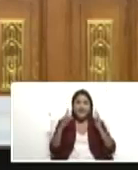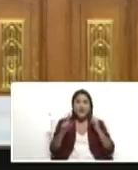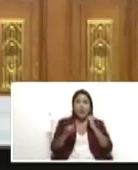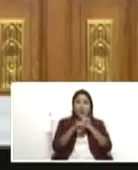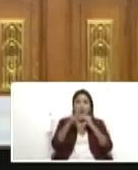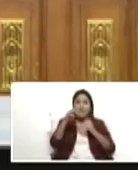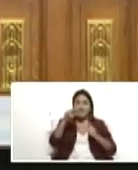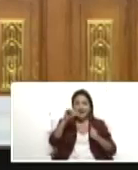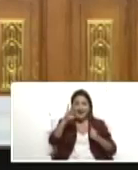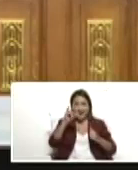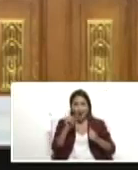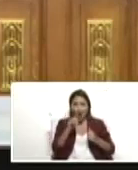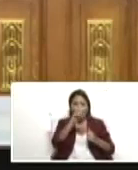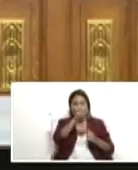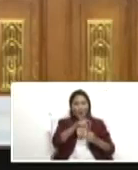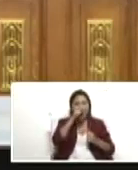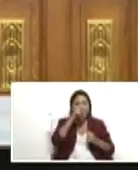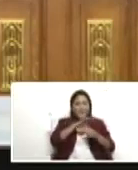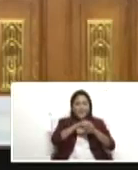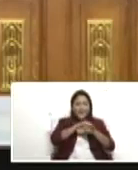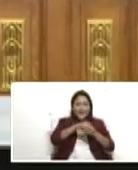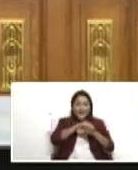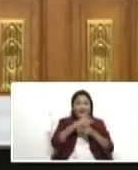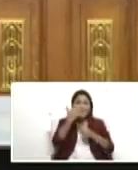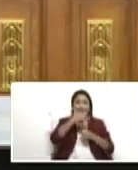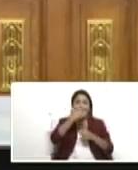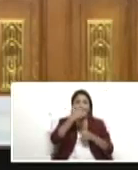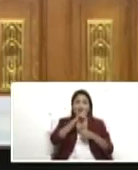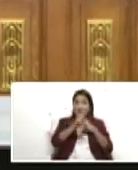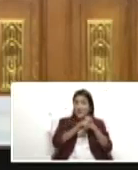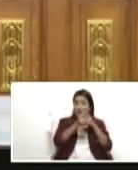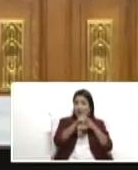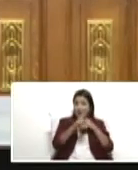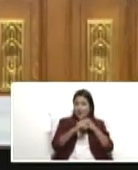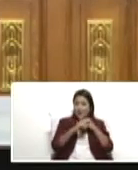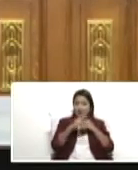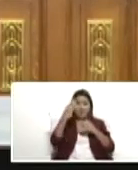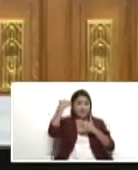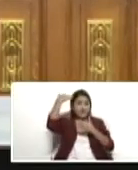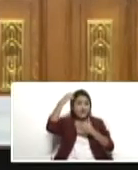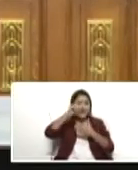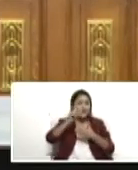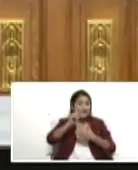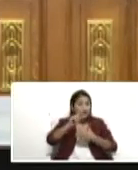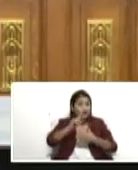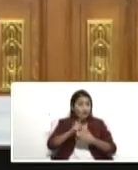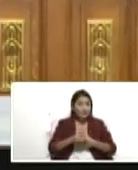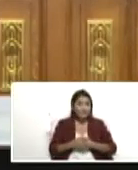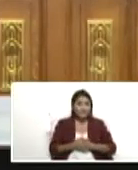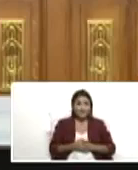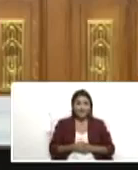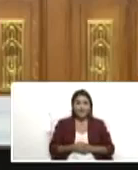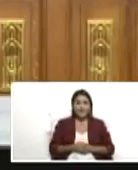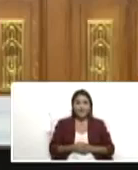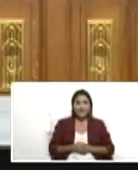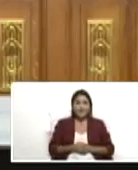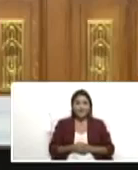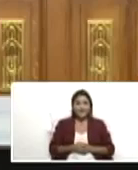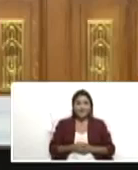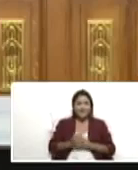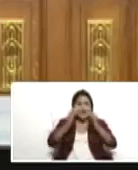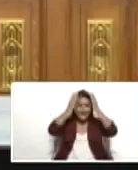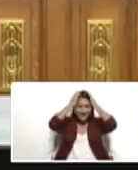riendo ahí canas bien ganadas Mario no te las vayas a pintar un día aparezca con todo